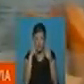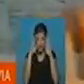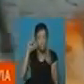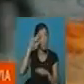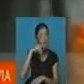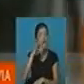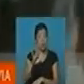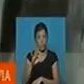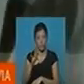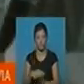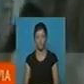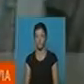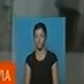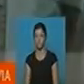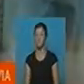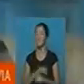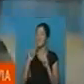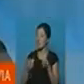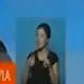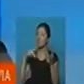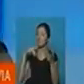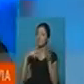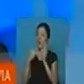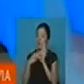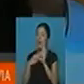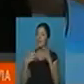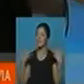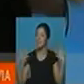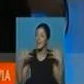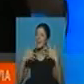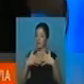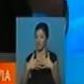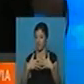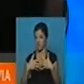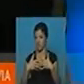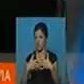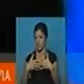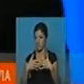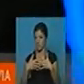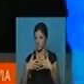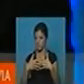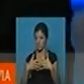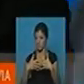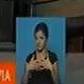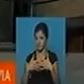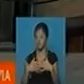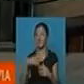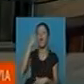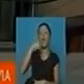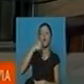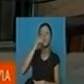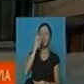problema quizá también pendiente de la integración, ¿no? Del país, digamos, fue, sobre todo de la zona de la Amazonia tiene gran